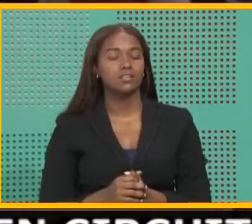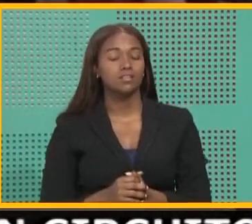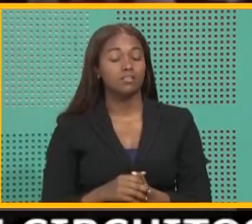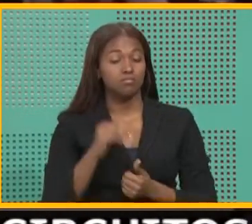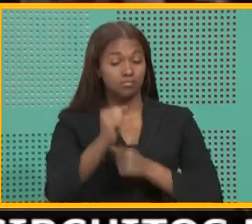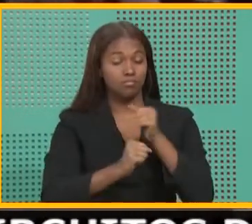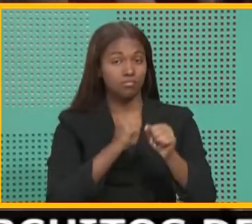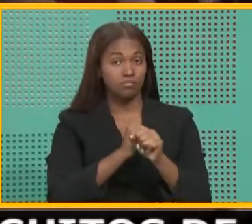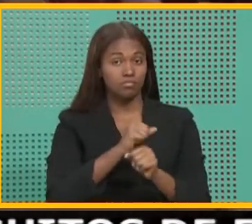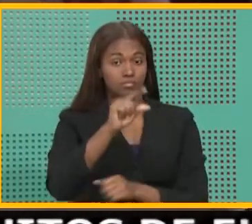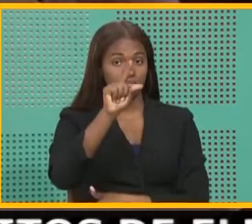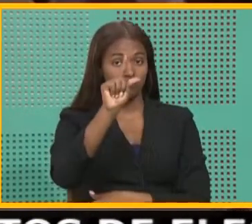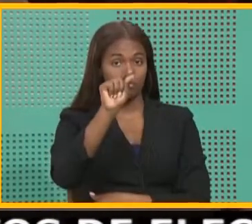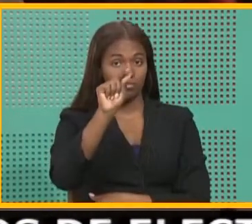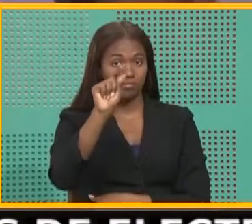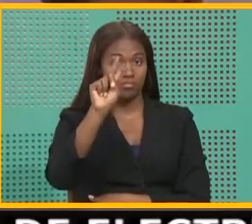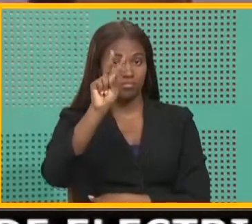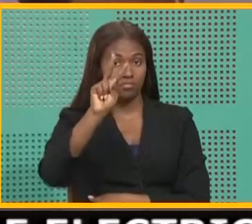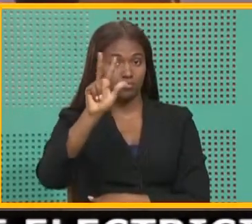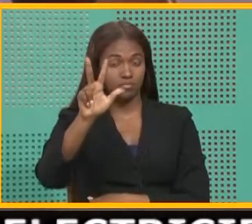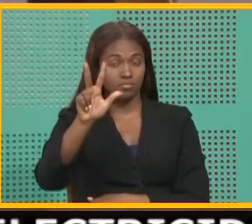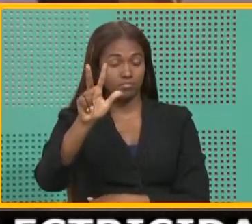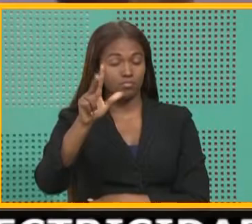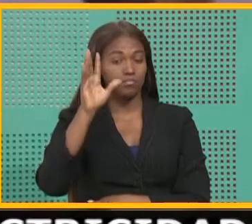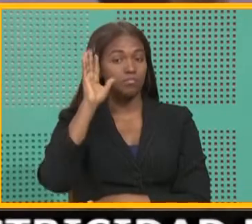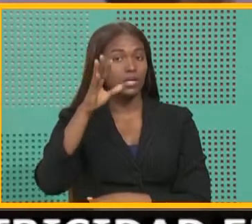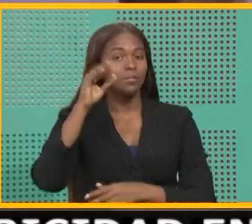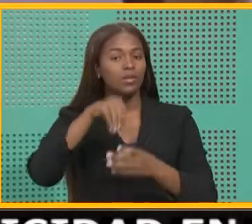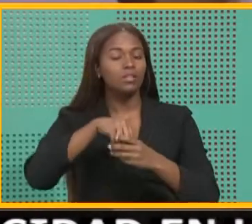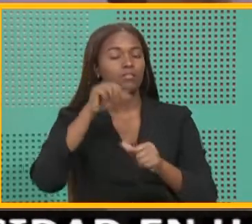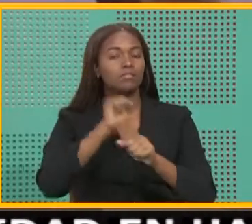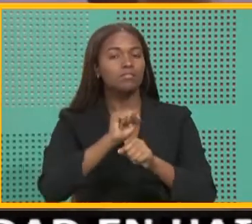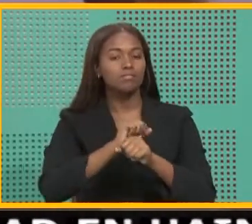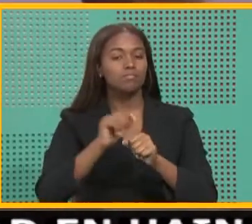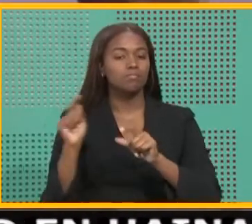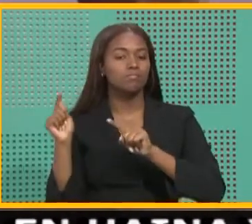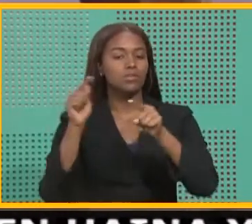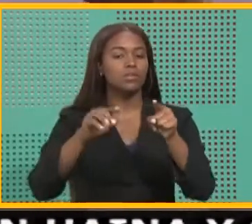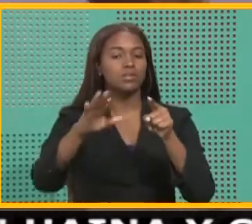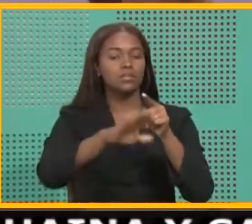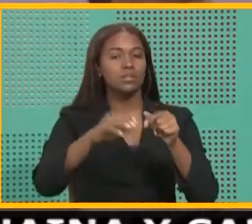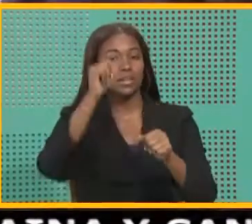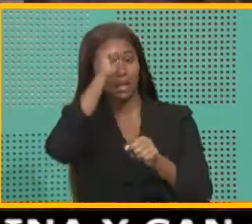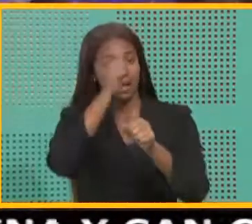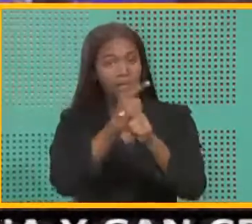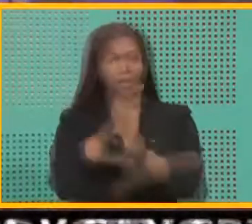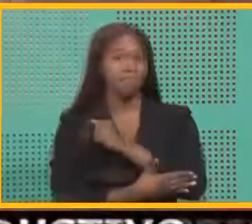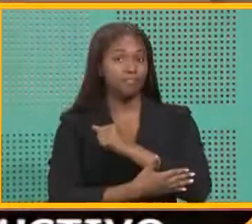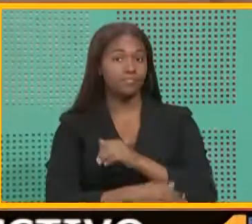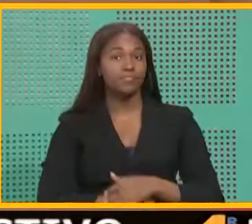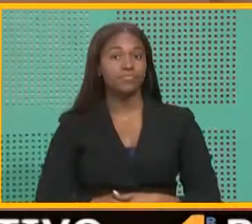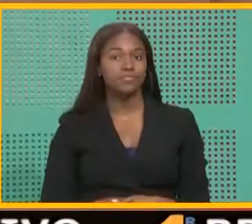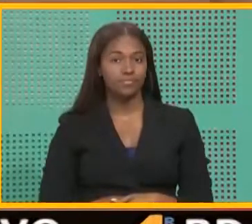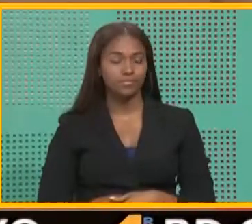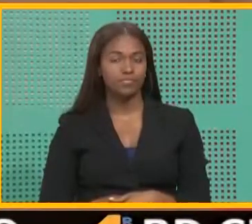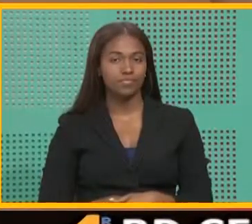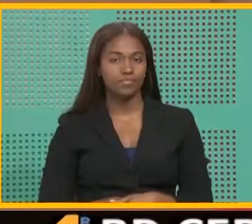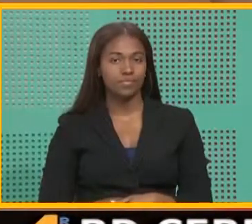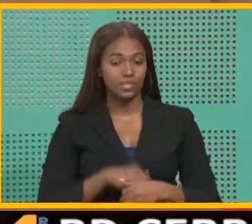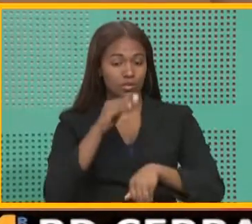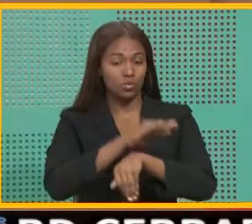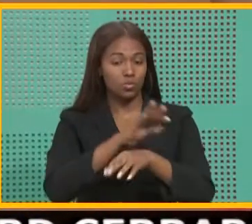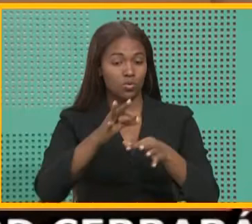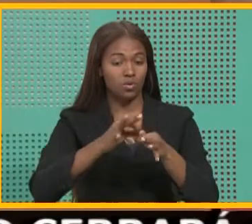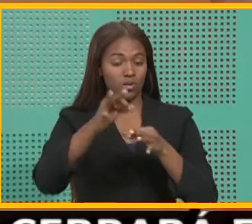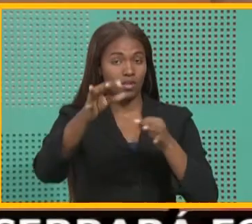en el año 2023 recaiga en la provincia Hermanas Mirabal. La noche larga